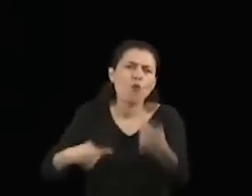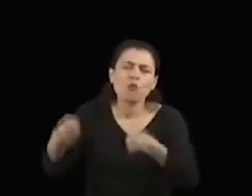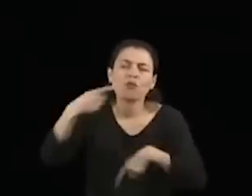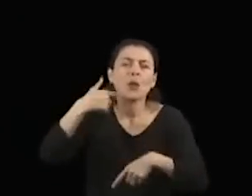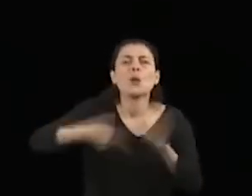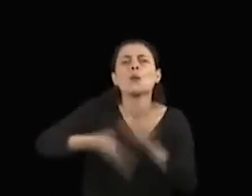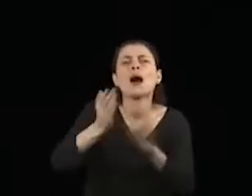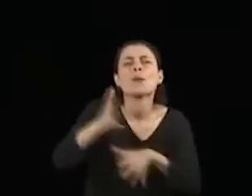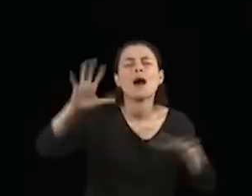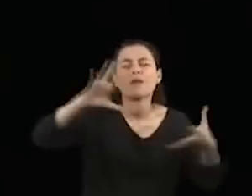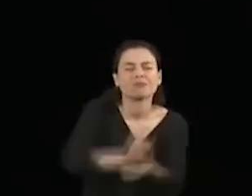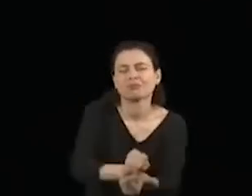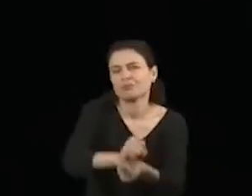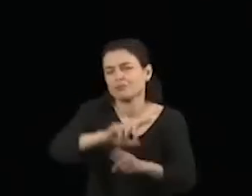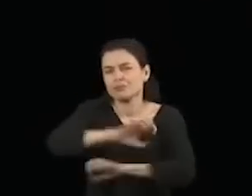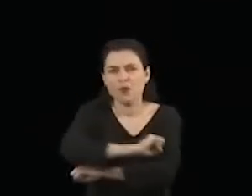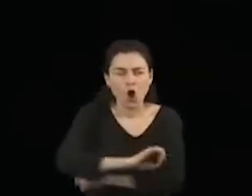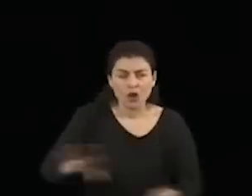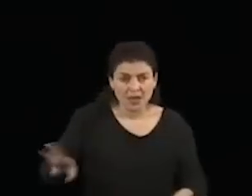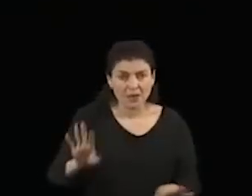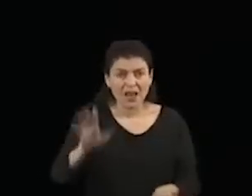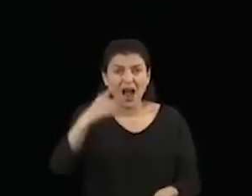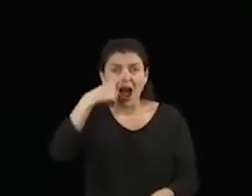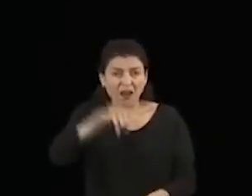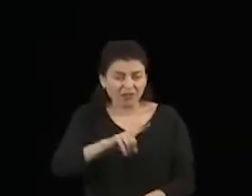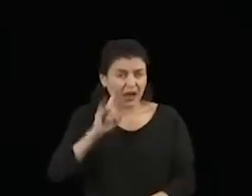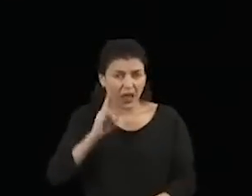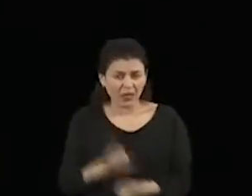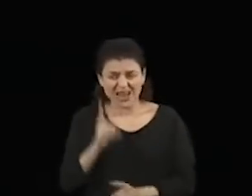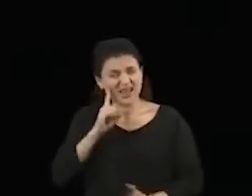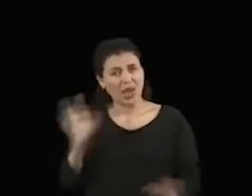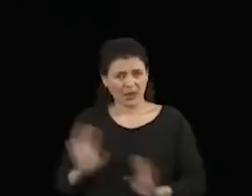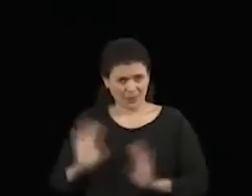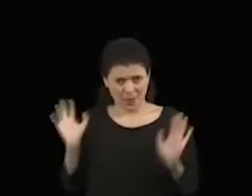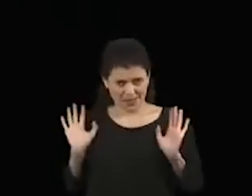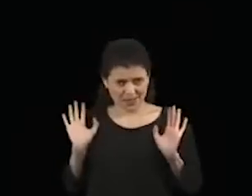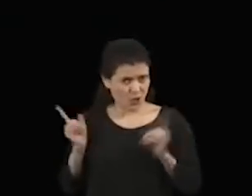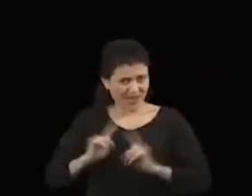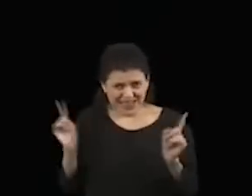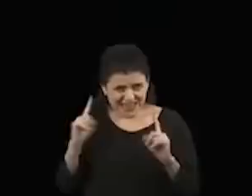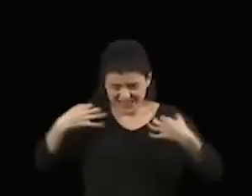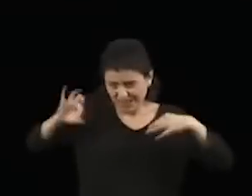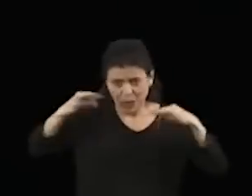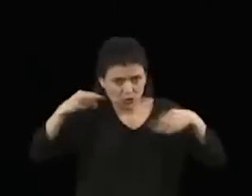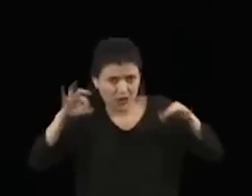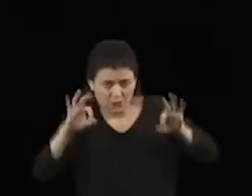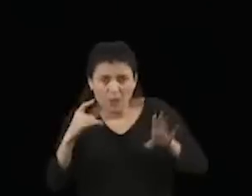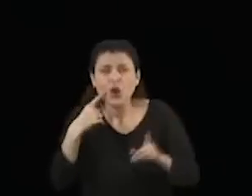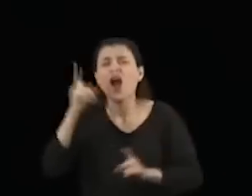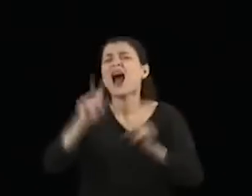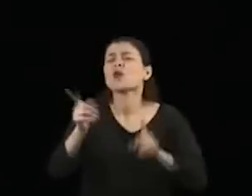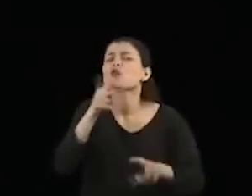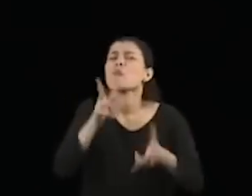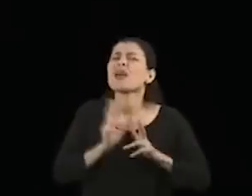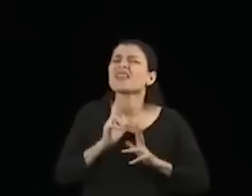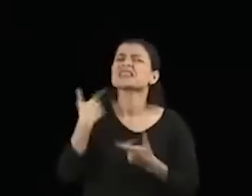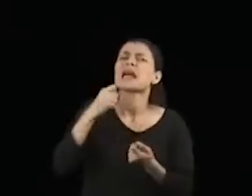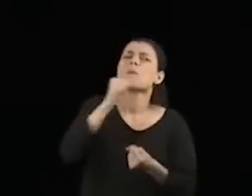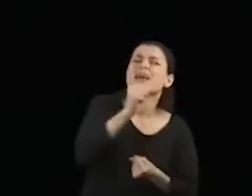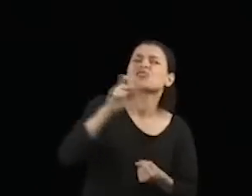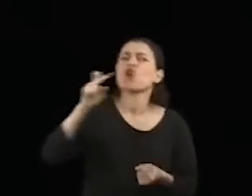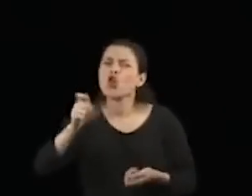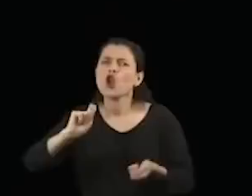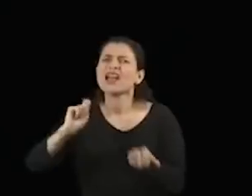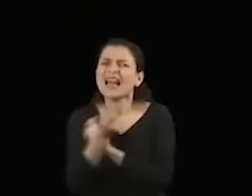habidas y por haber, que no se cumplió ninguna. Y es más, muchos de los que decían que el tipo de cambio tenía que estar en 600 y hacían un sendero de